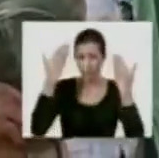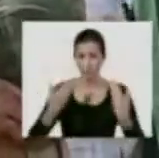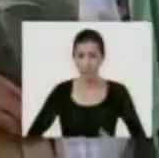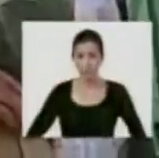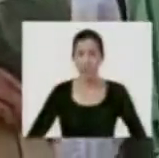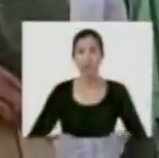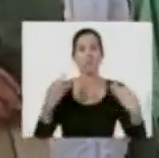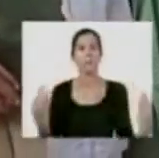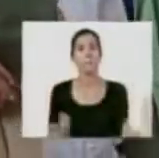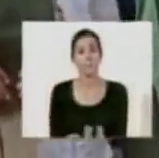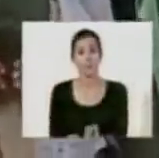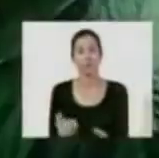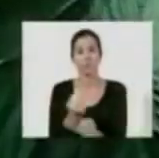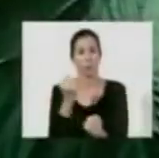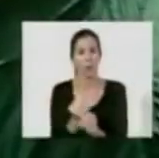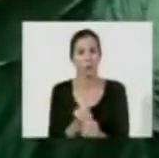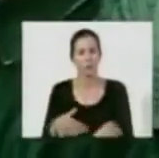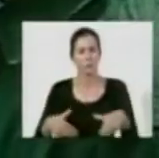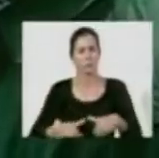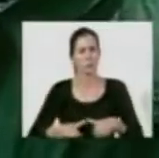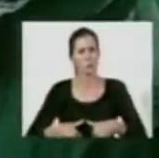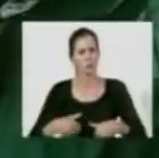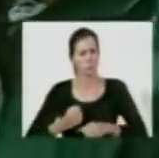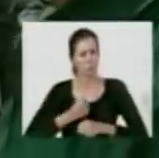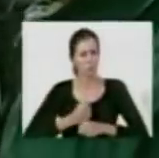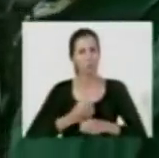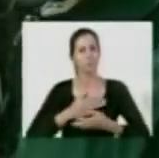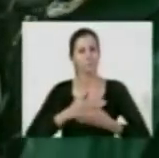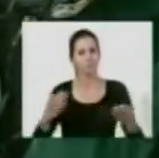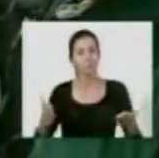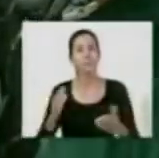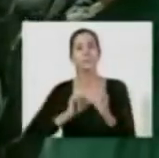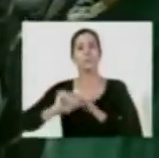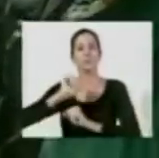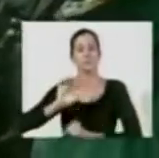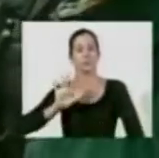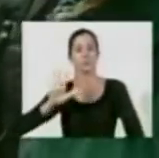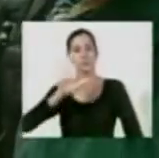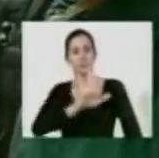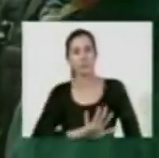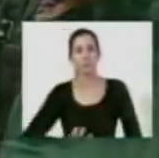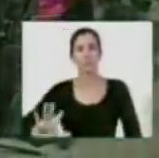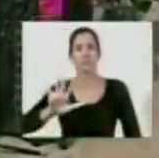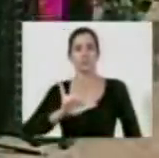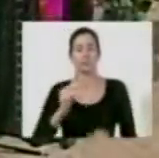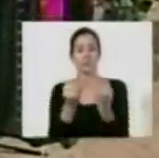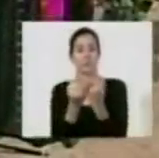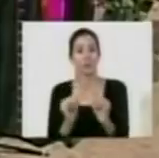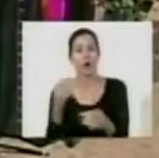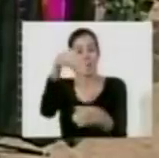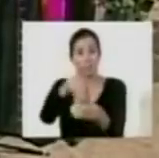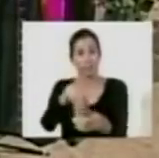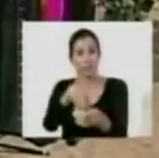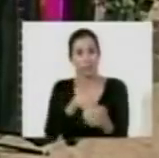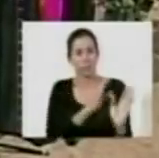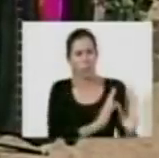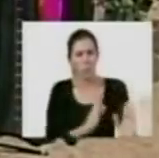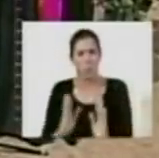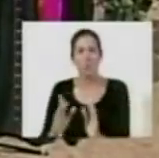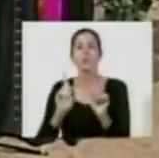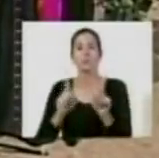nuestros trabajos y nuestro empeño en contribuir a la defensa de la soberanía, orden interno y